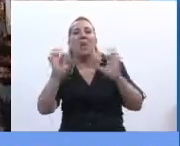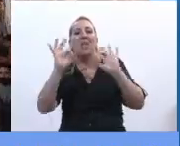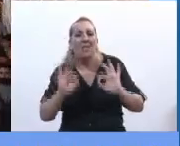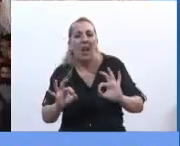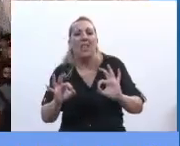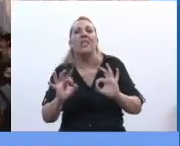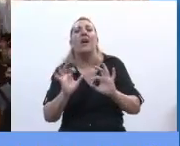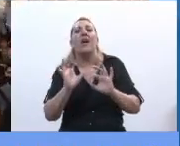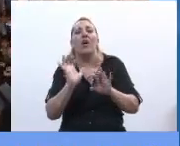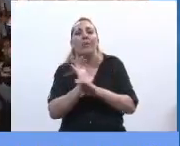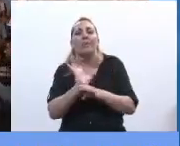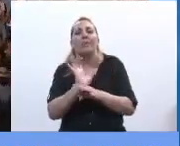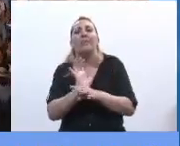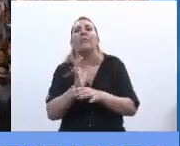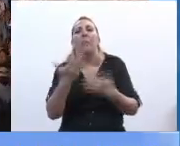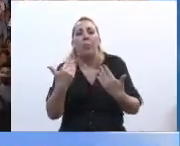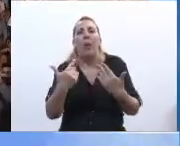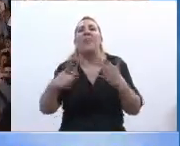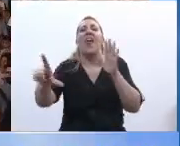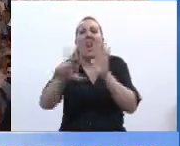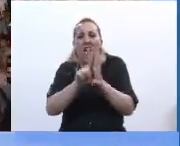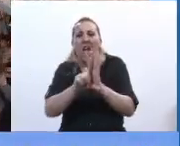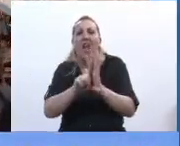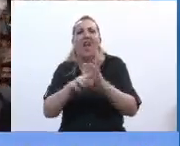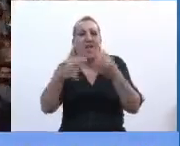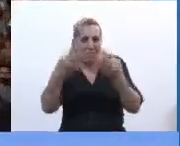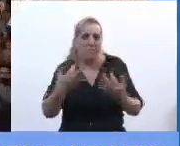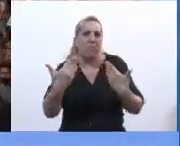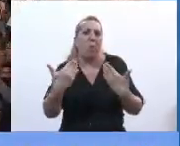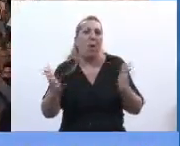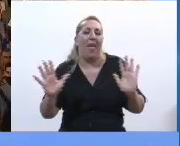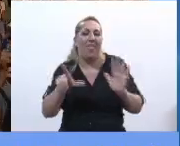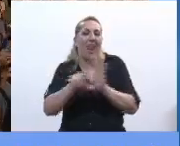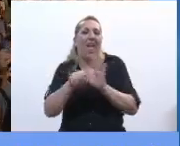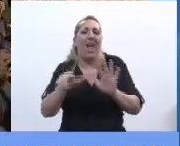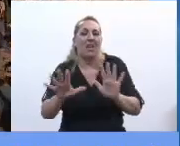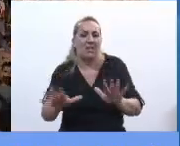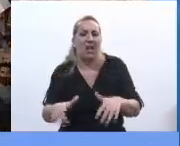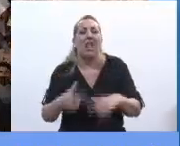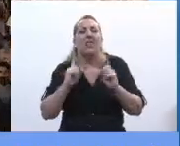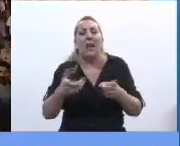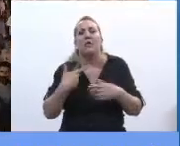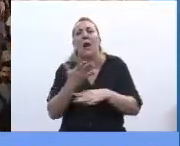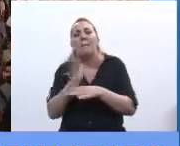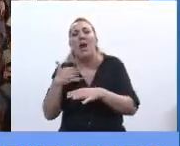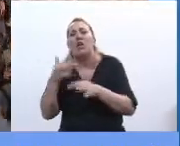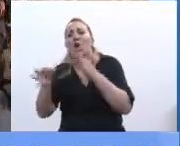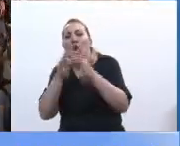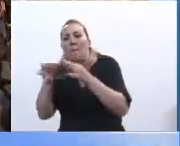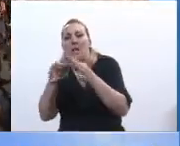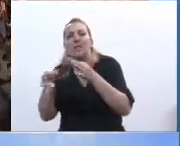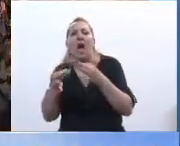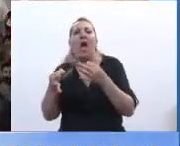y permite tener una ley viable por otro lado estamos conversando dialogando